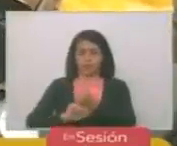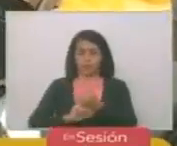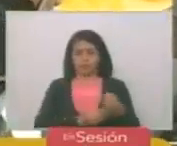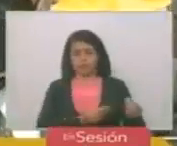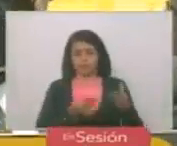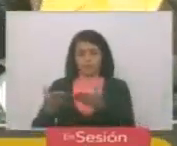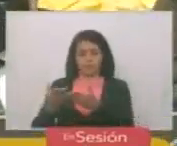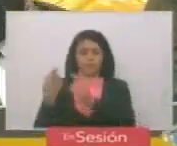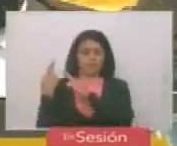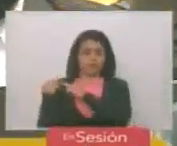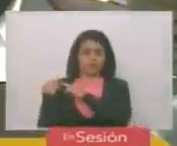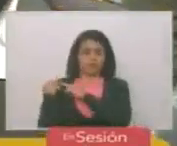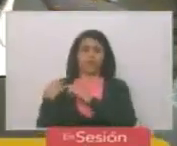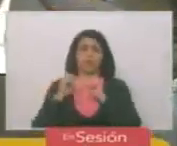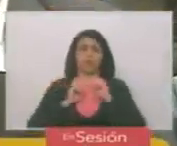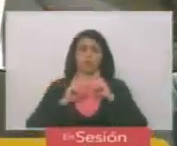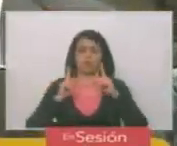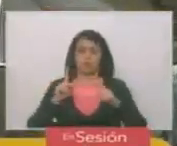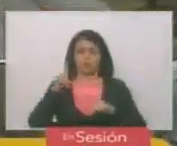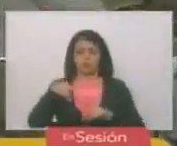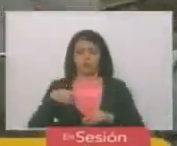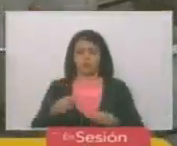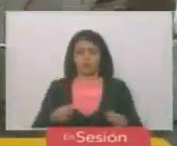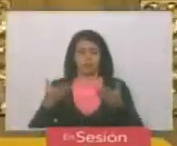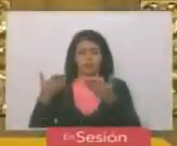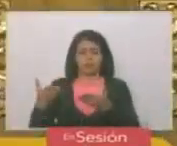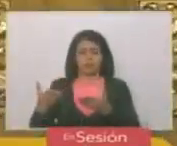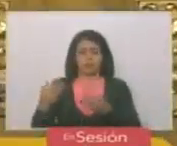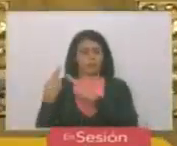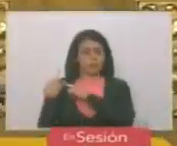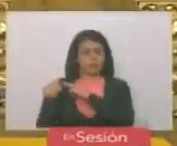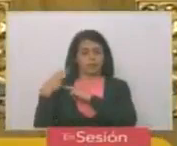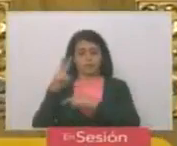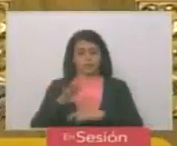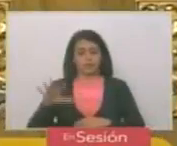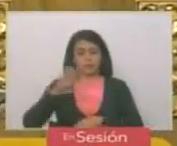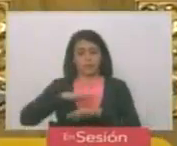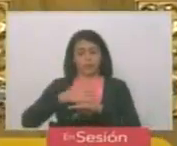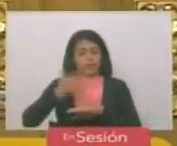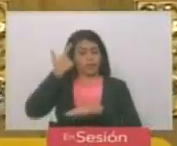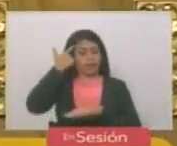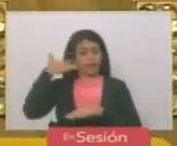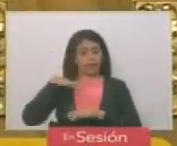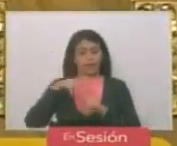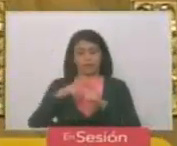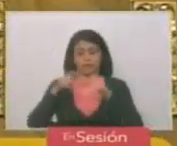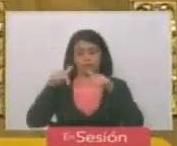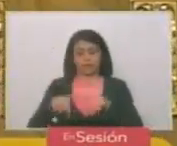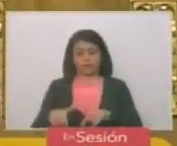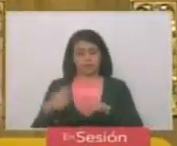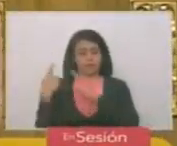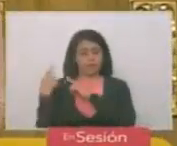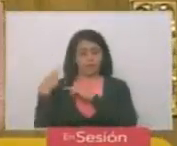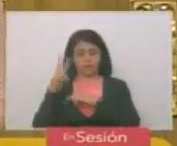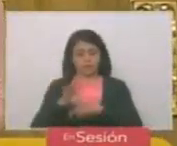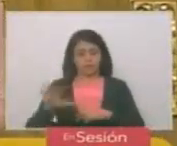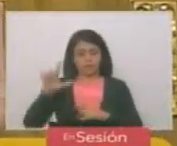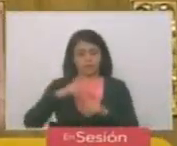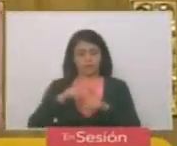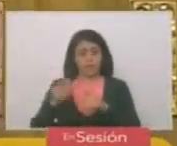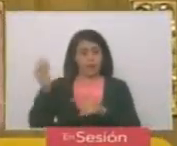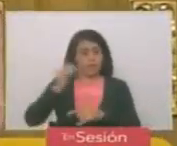a la delegación y la oportunidad que le brindó a la delegación venezolana, porque creo que la delegación venezolana era